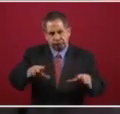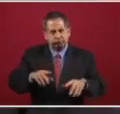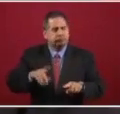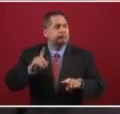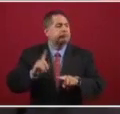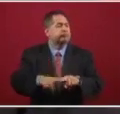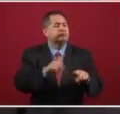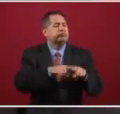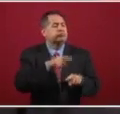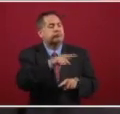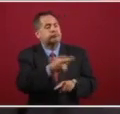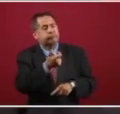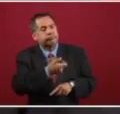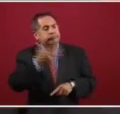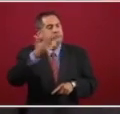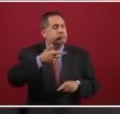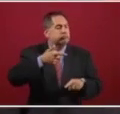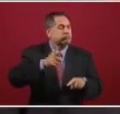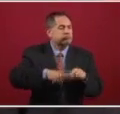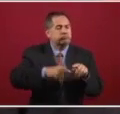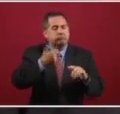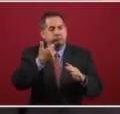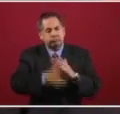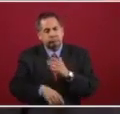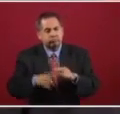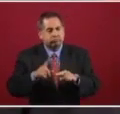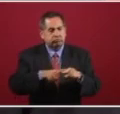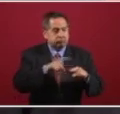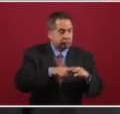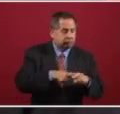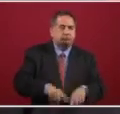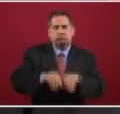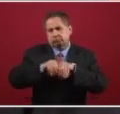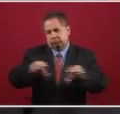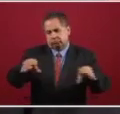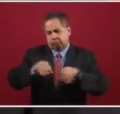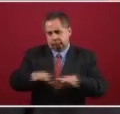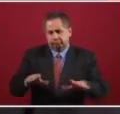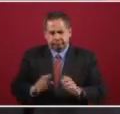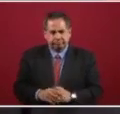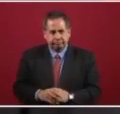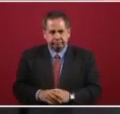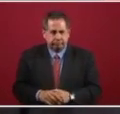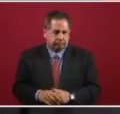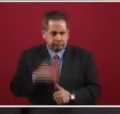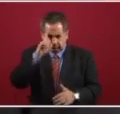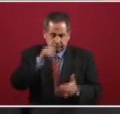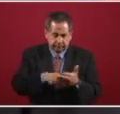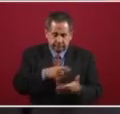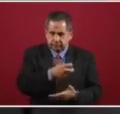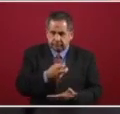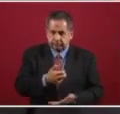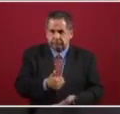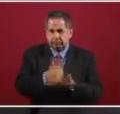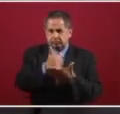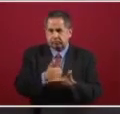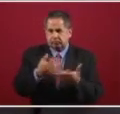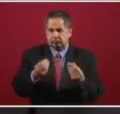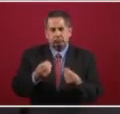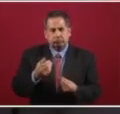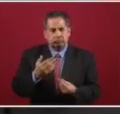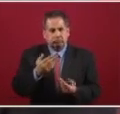quién es quién en los precios. Yo creo que esto ha ayudado mucho para